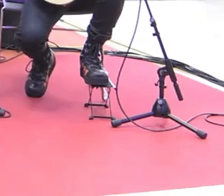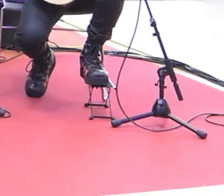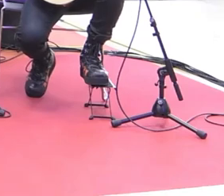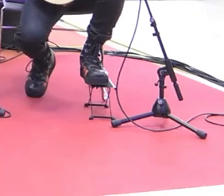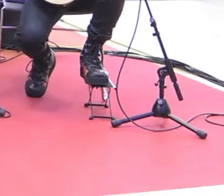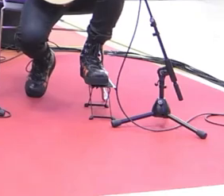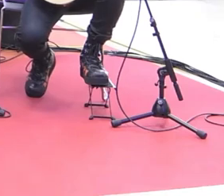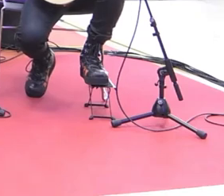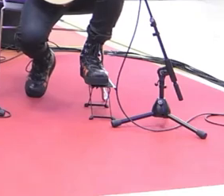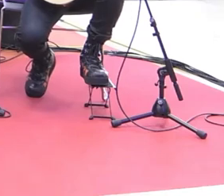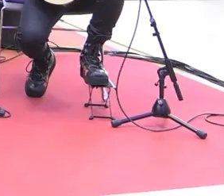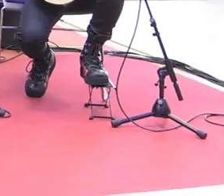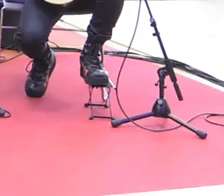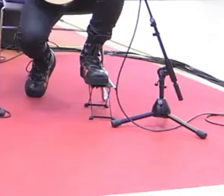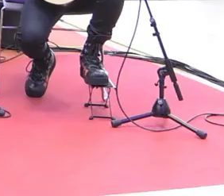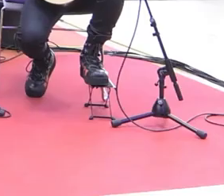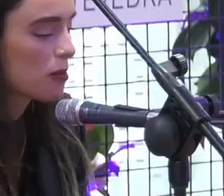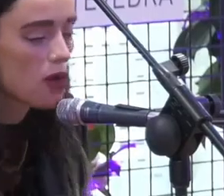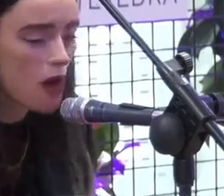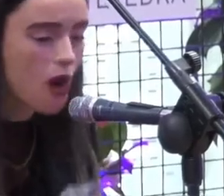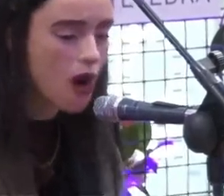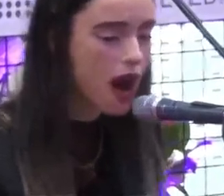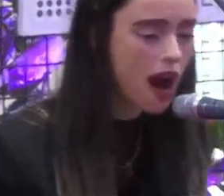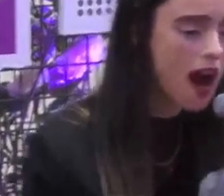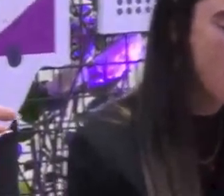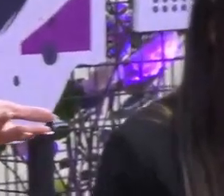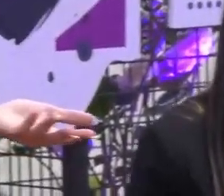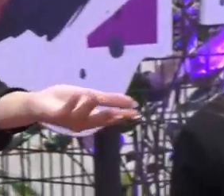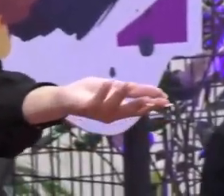el día de hoy